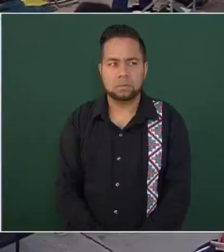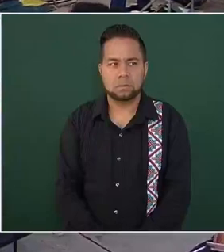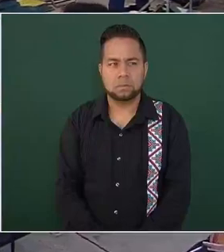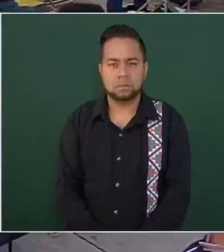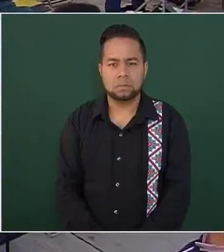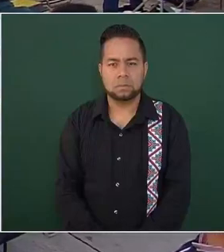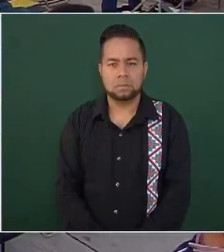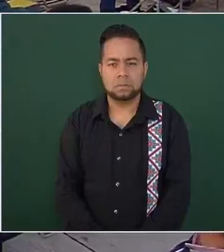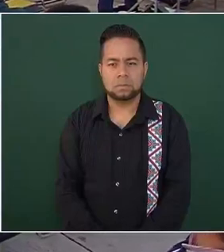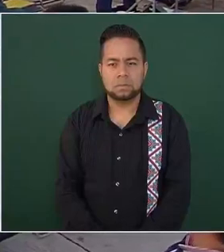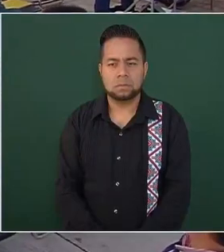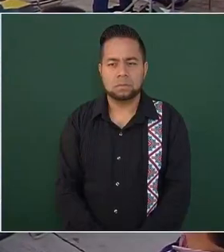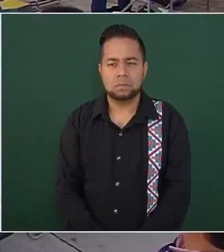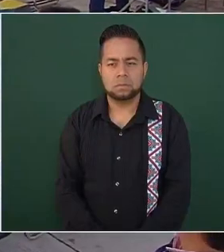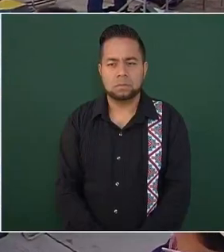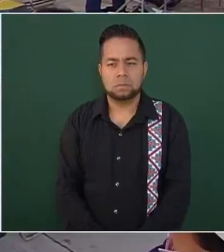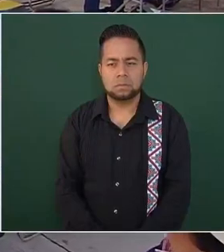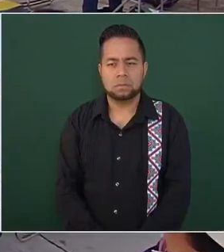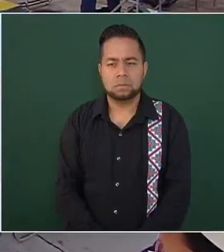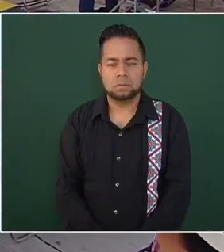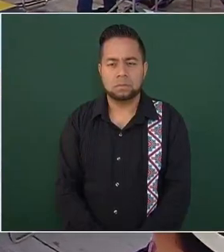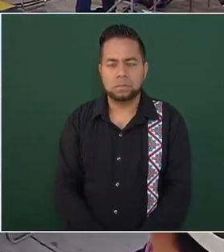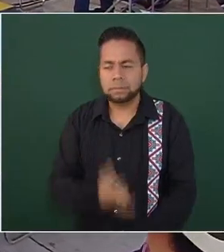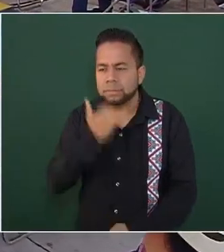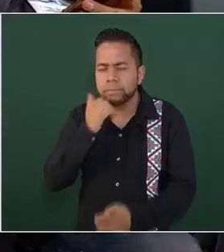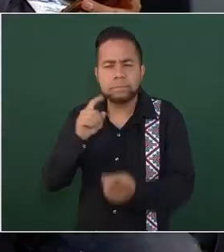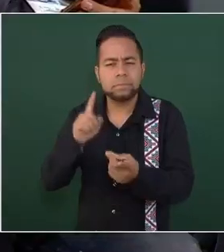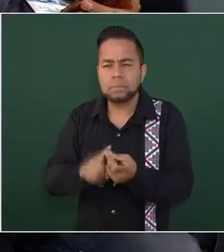de talamontes ¿en dónde?